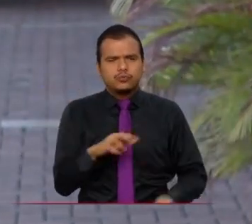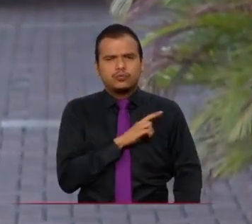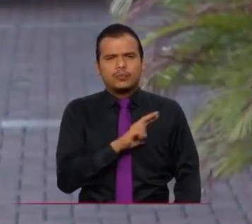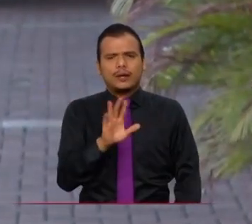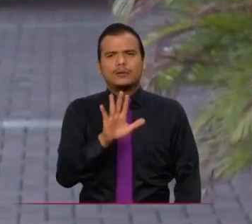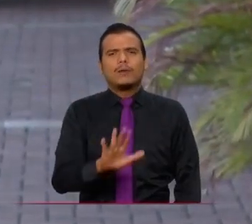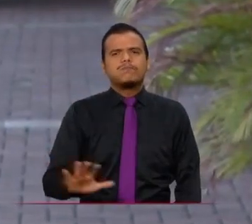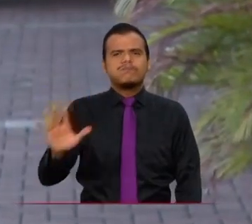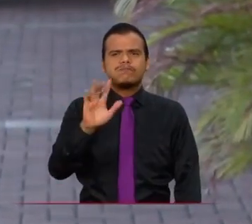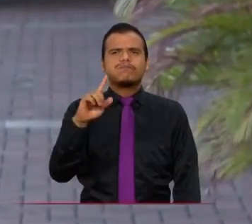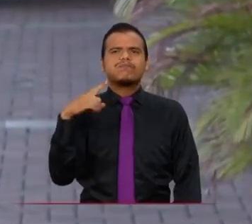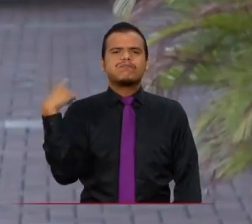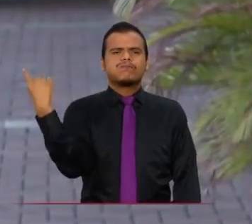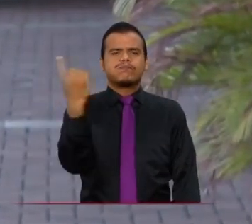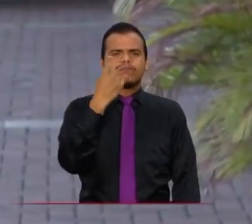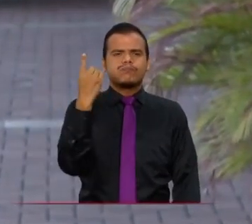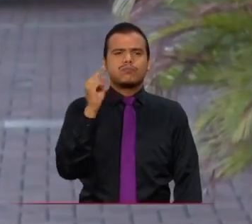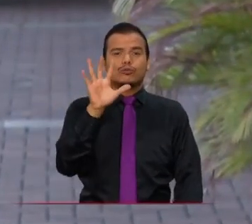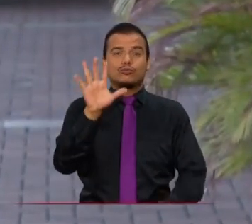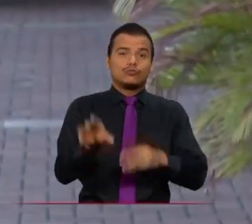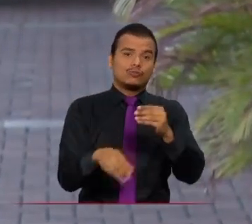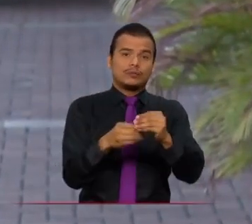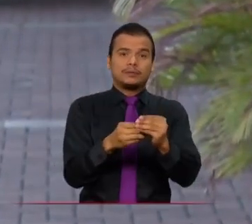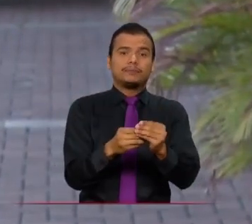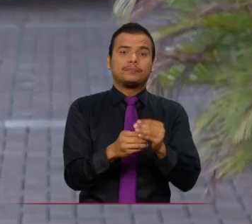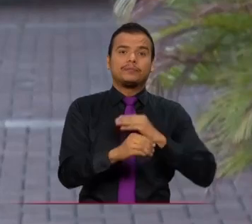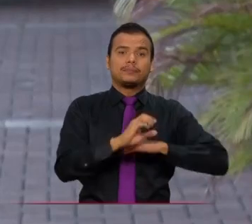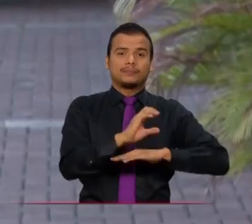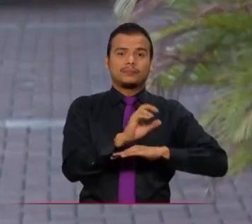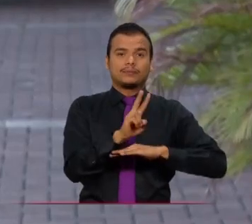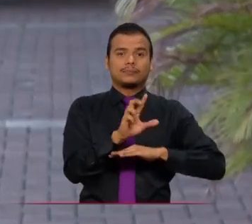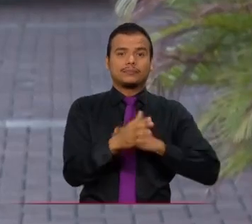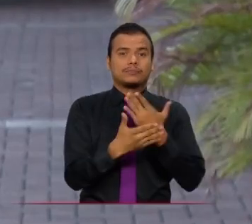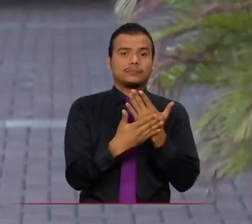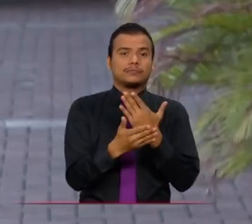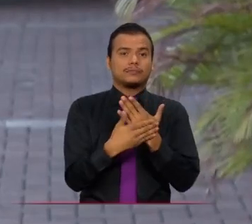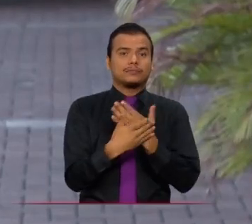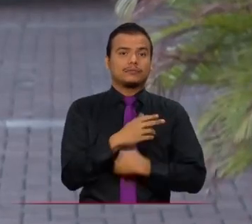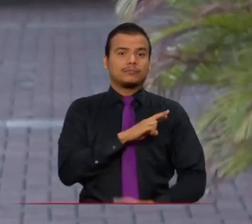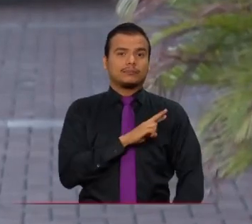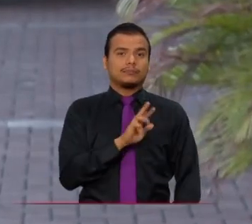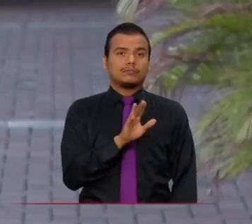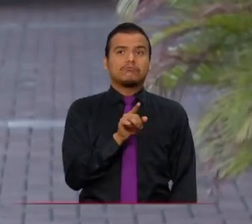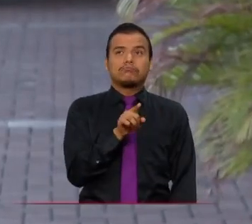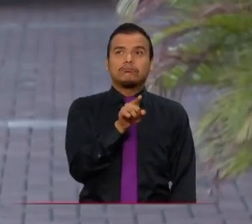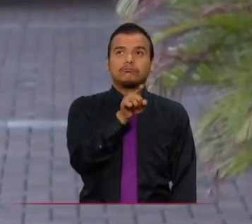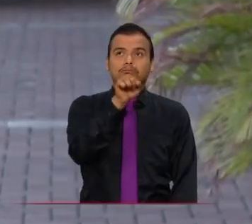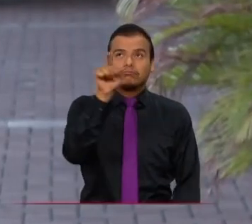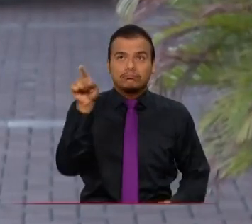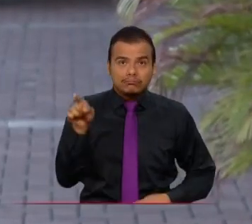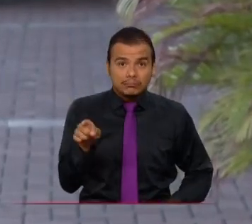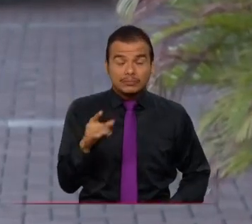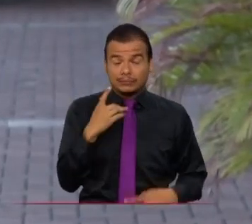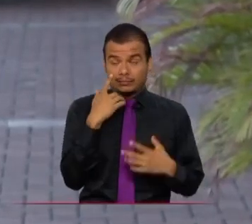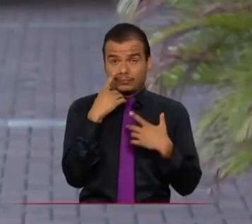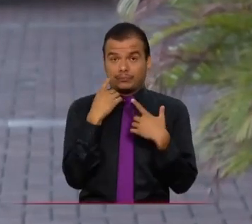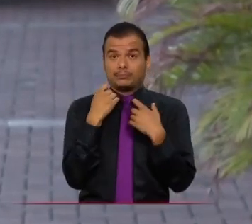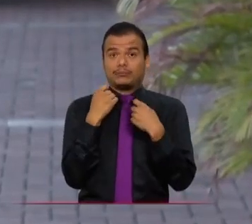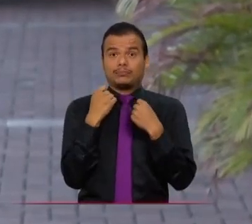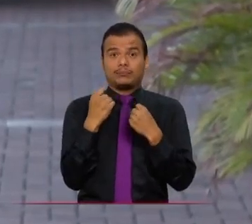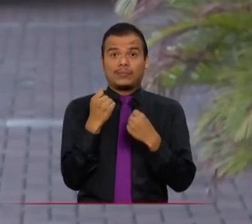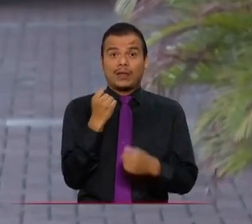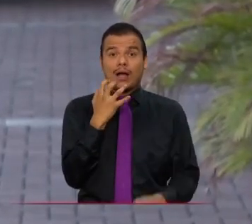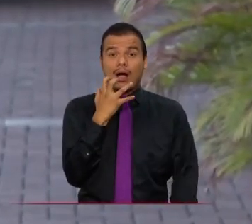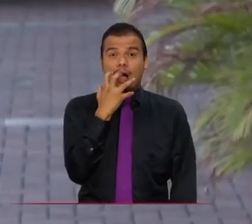departamento otro dato para adicionar es que según esta entidad en el Valle del cauca en algunos municipios se ha roto o se ha batido récord frente a altas